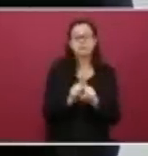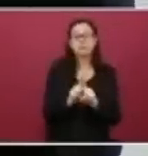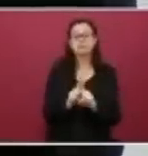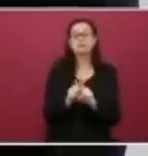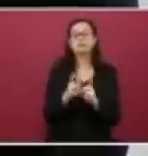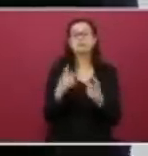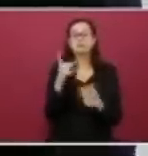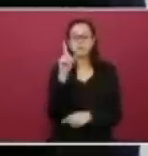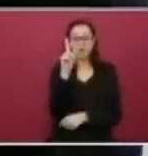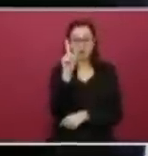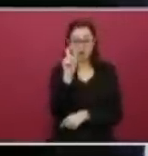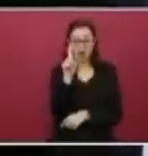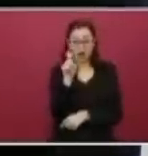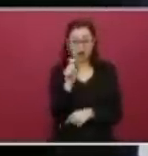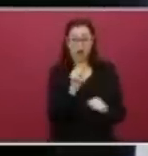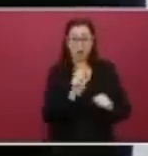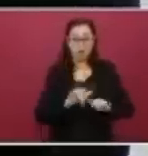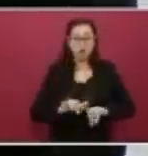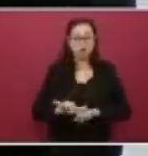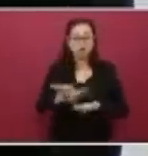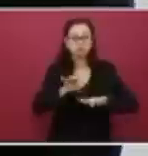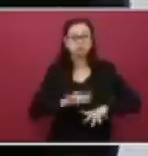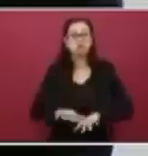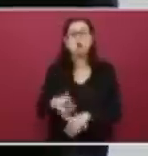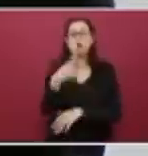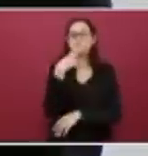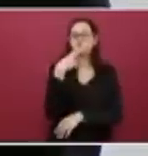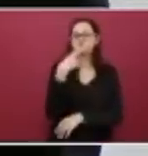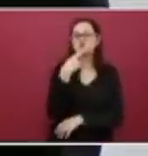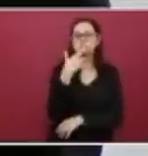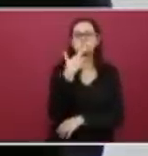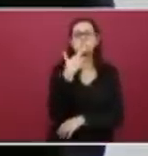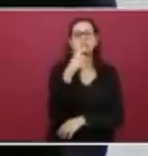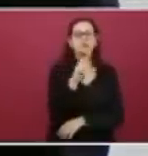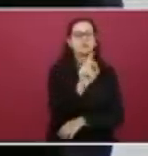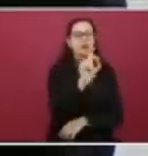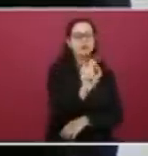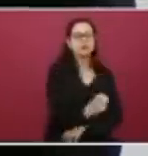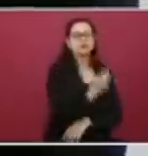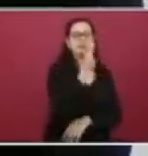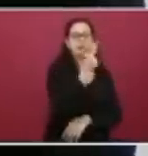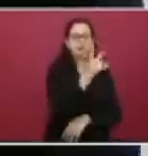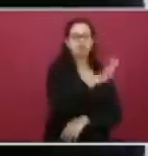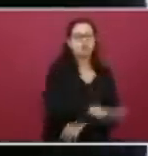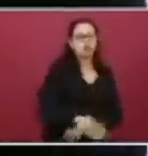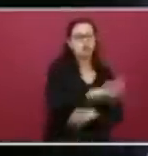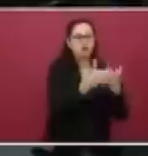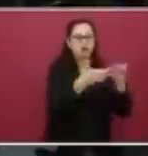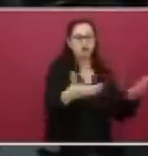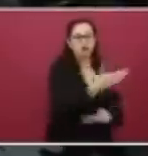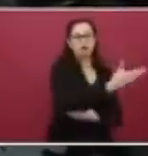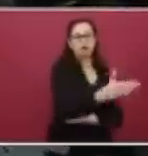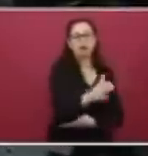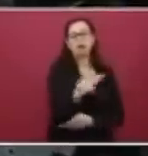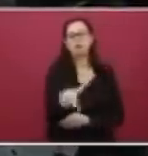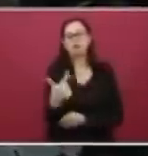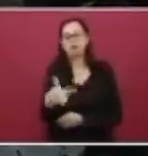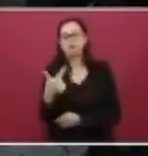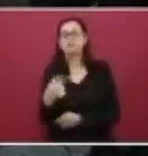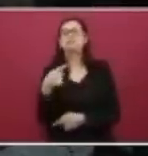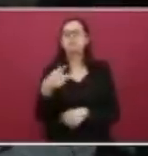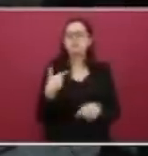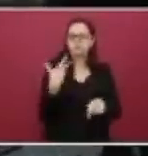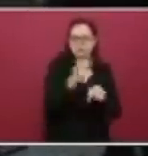utilización del agua en los 32 ejidos y 12 propiedades rurales de la cuenca del río cuautla se ejecutarán obras adicionales